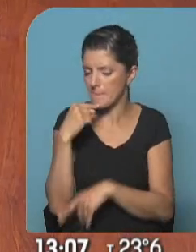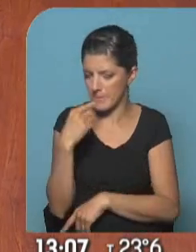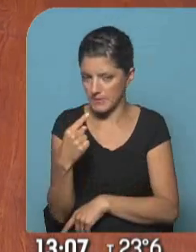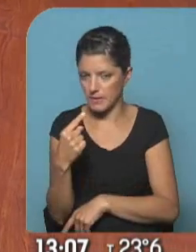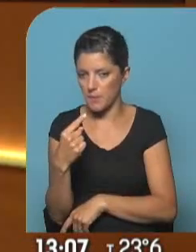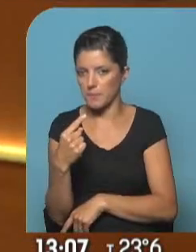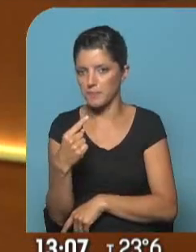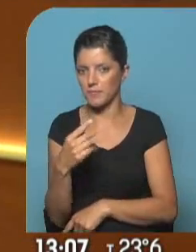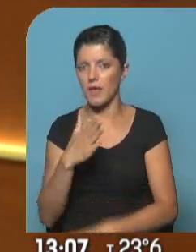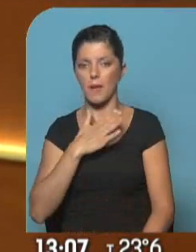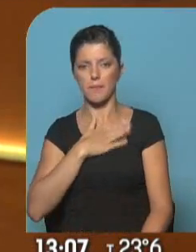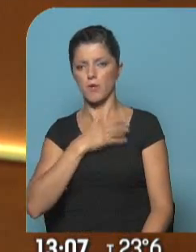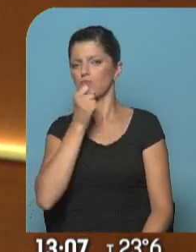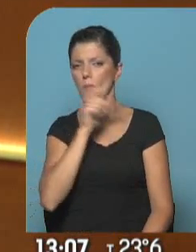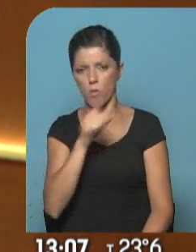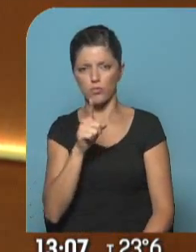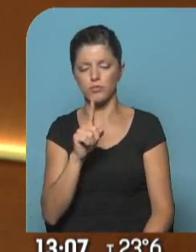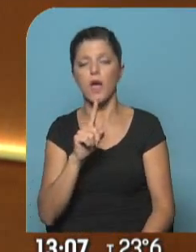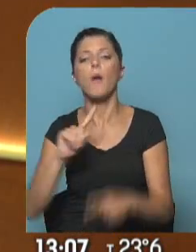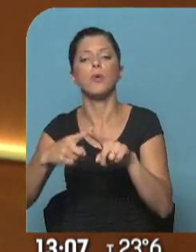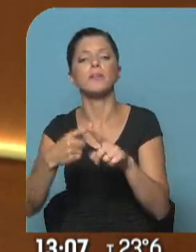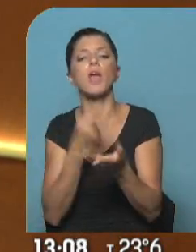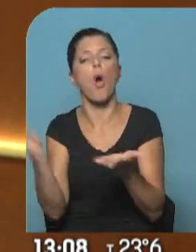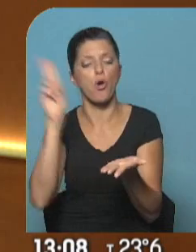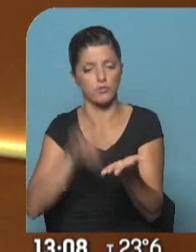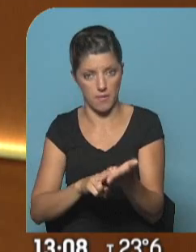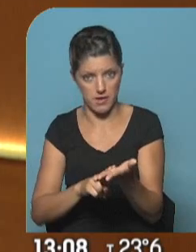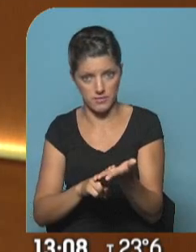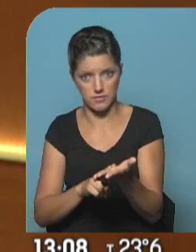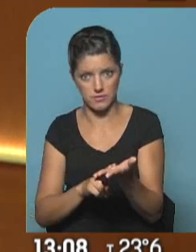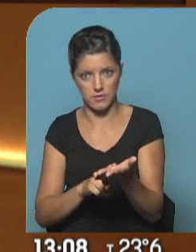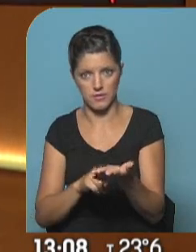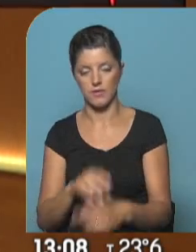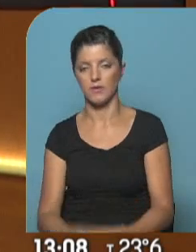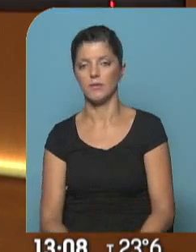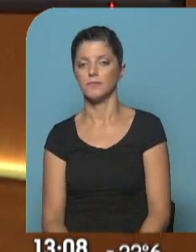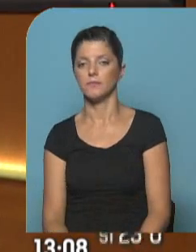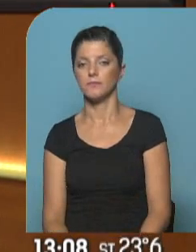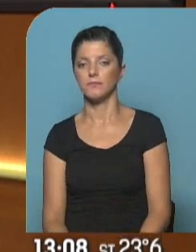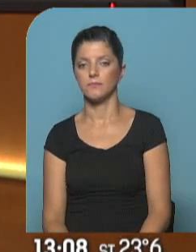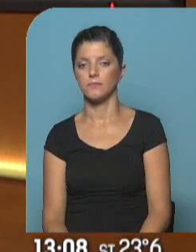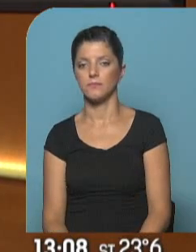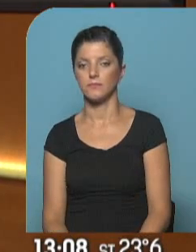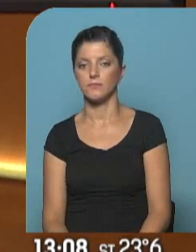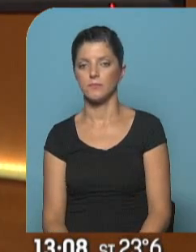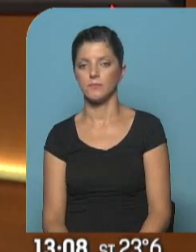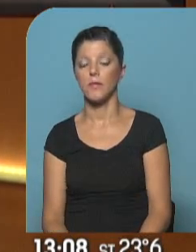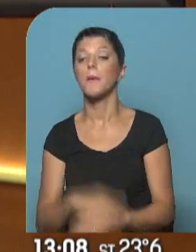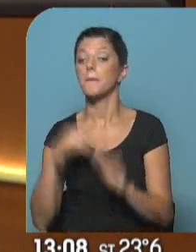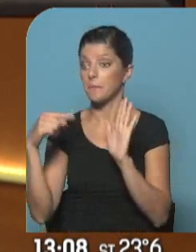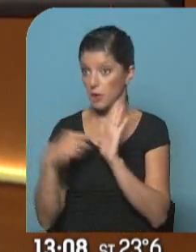la sanción de leyes claves, como por ejemplo reforma laboral, trabajo esclavo, como se llama en Brasil, o